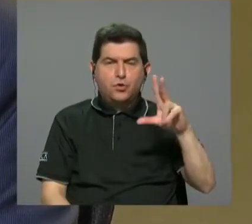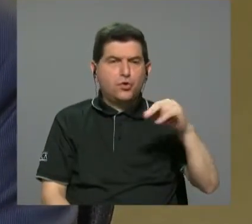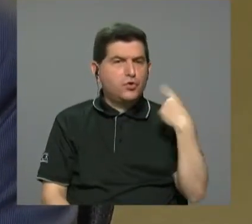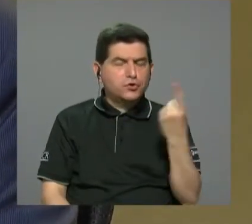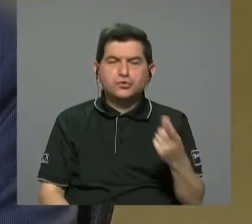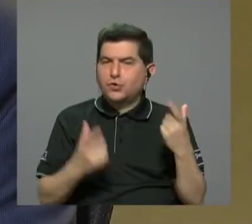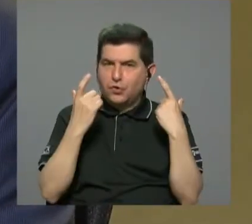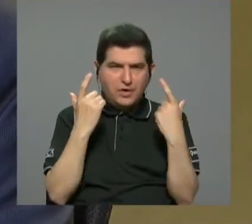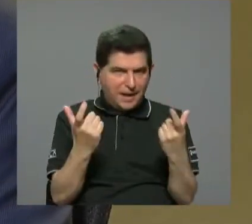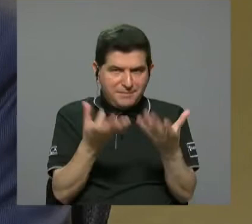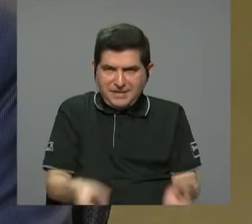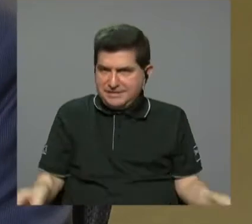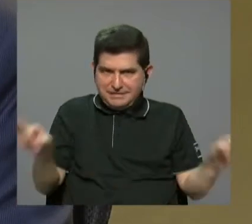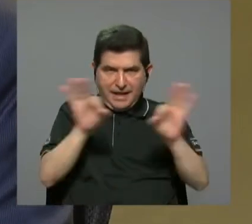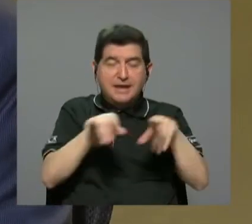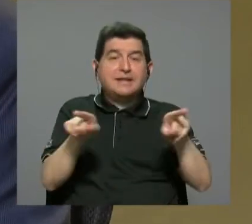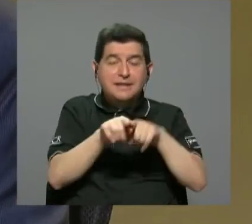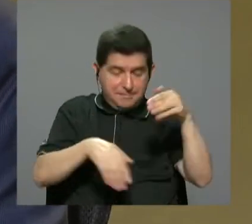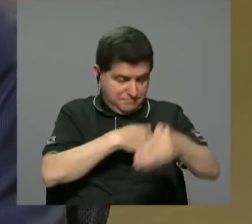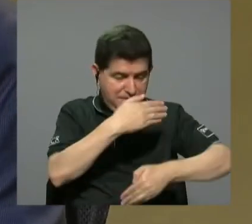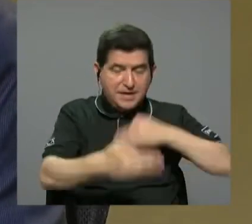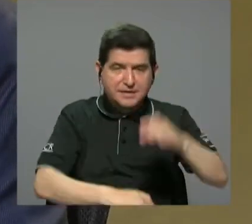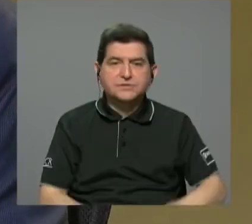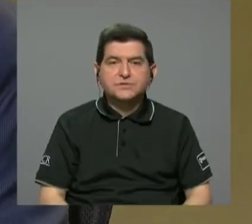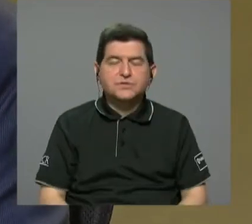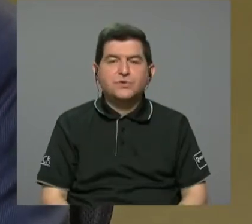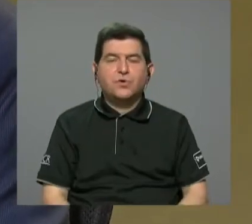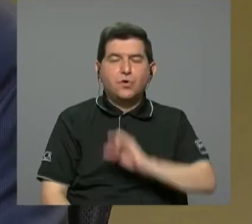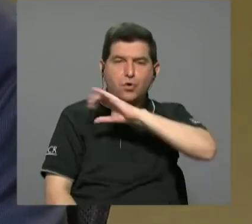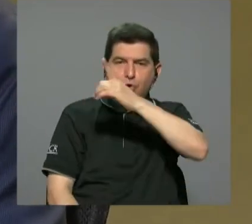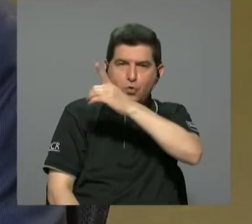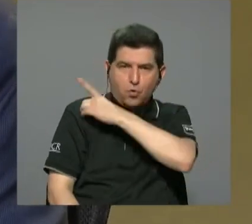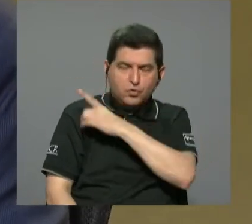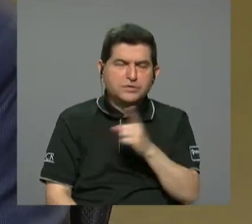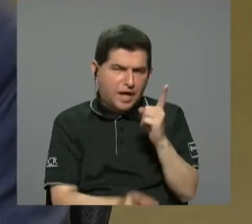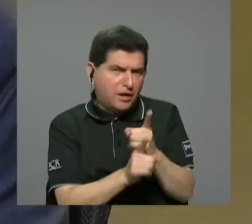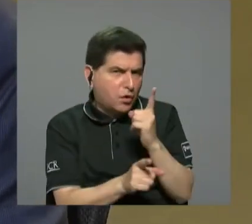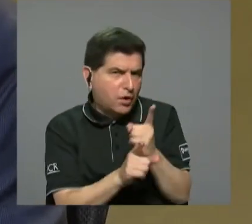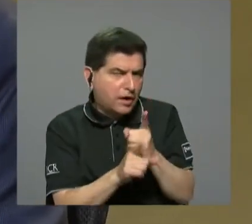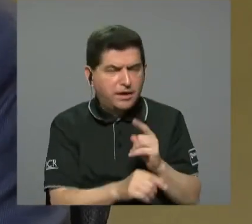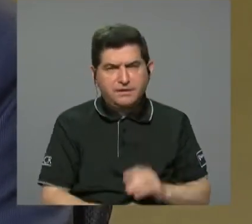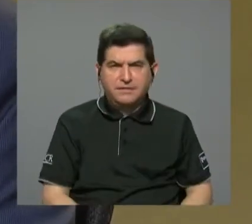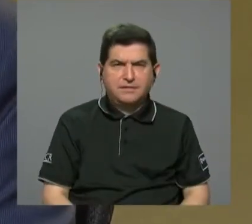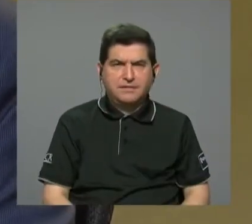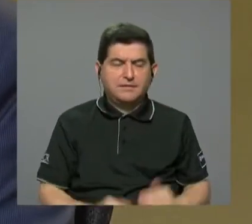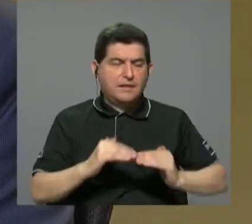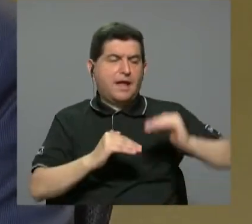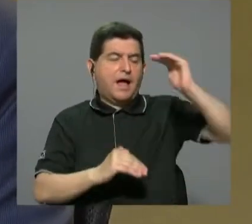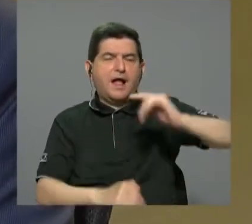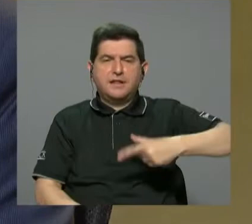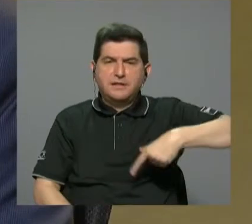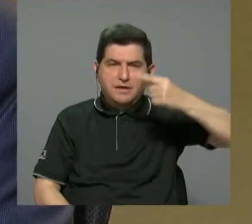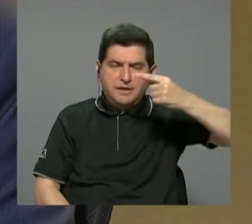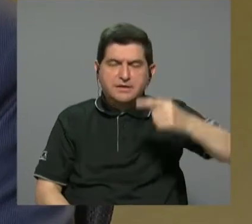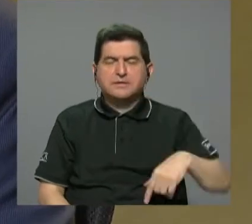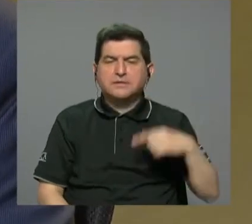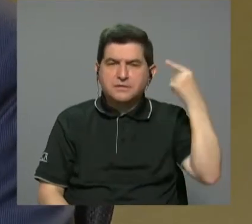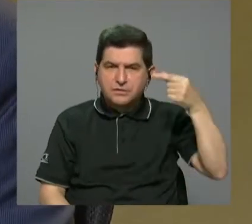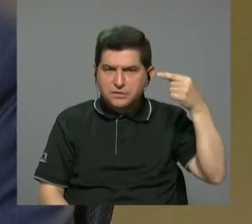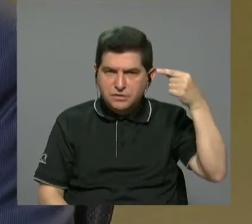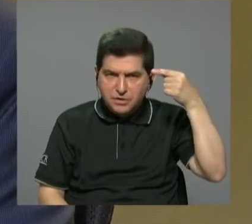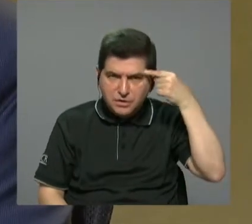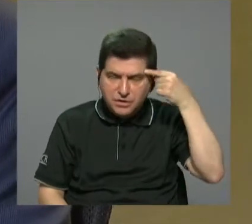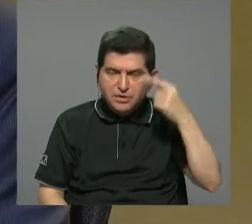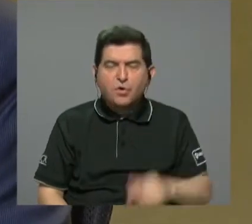sino también la gestión, las juntas directivas, si son idóneas, la alta gerencia, el gobierno corporativo